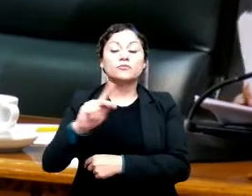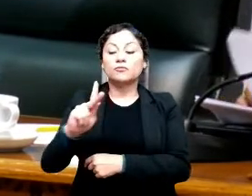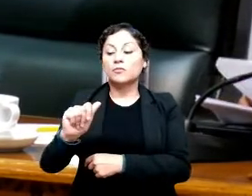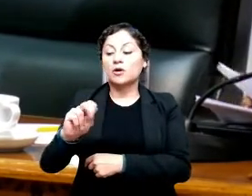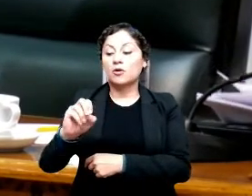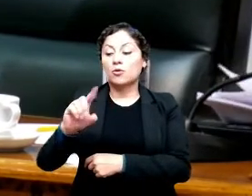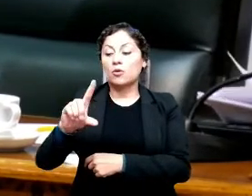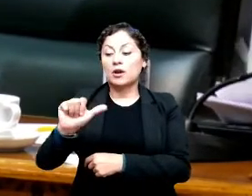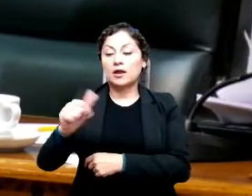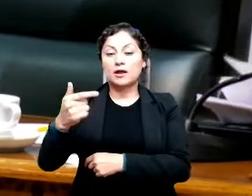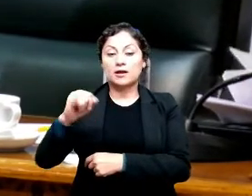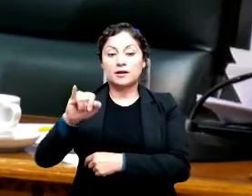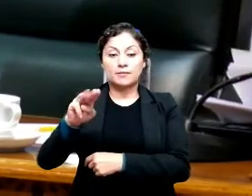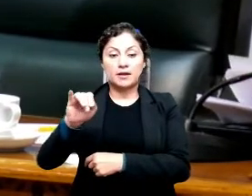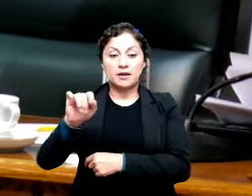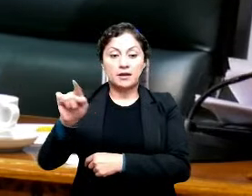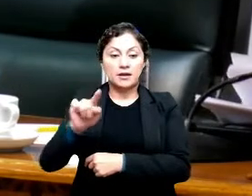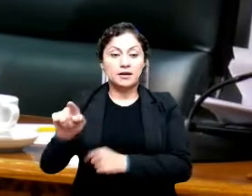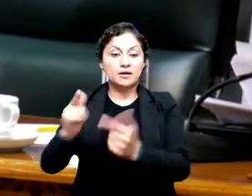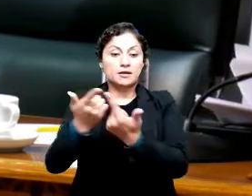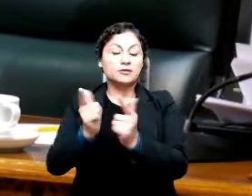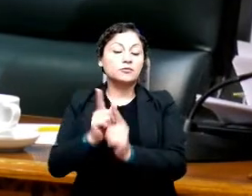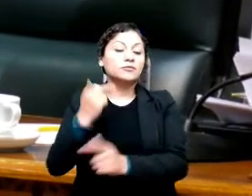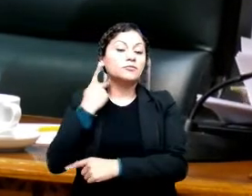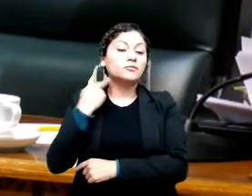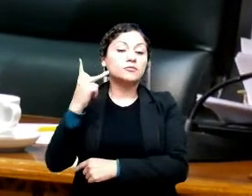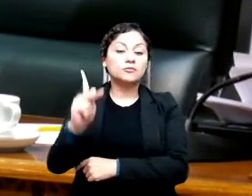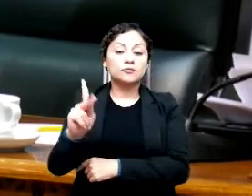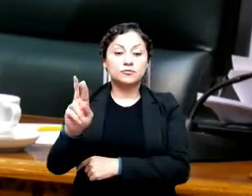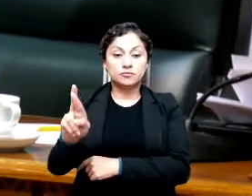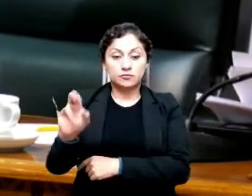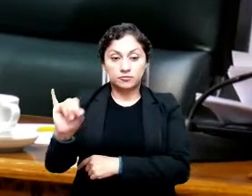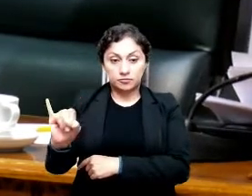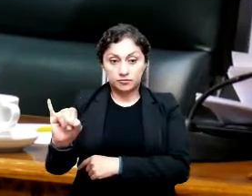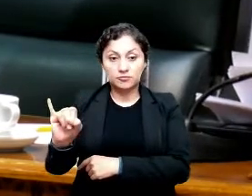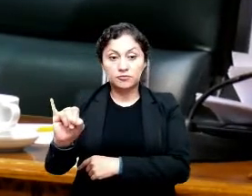Jiménez, Grupo Parlamentario del Partido Revolucionario Institucional.